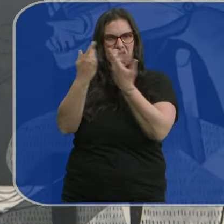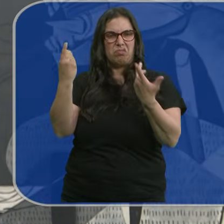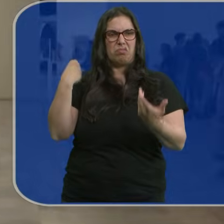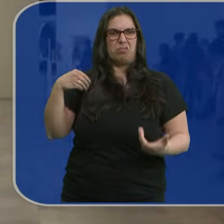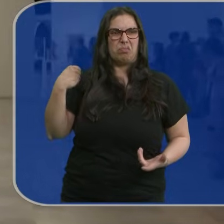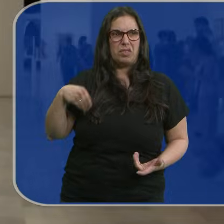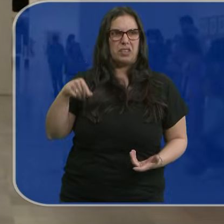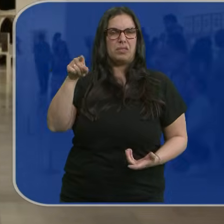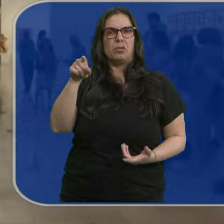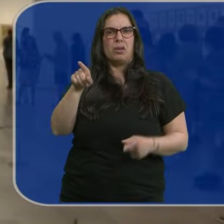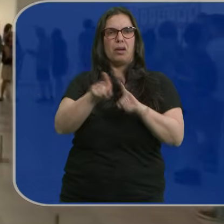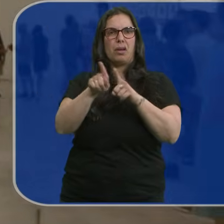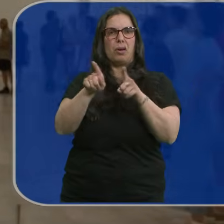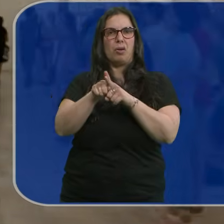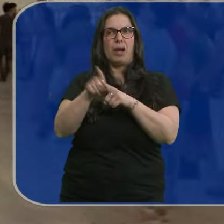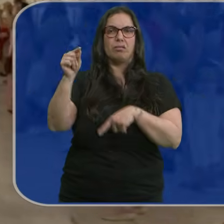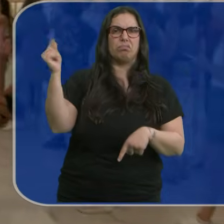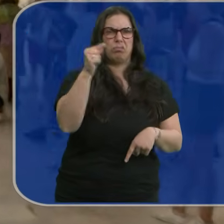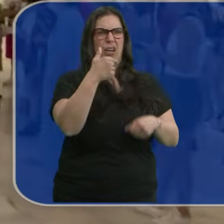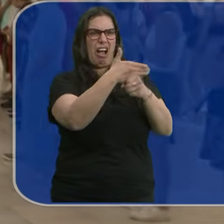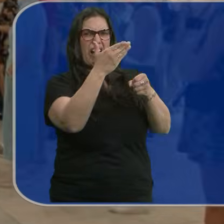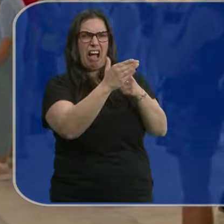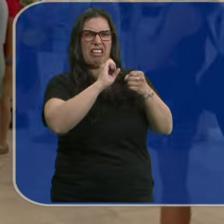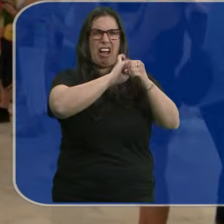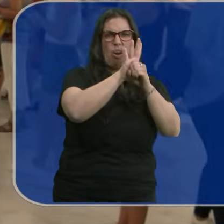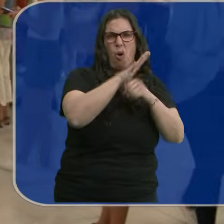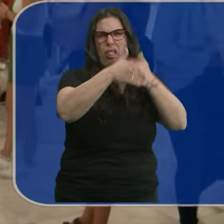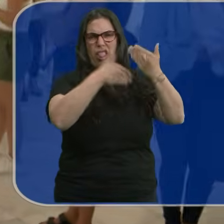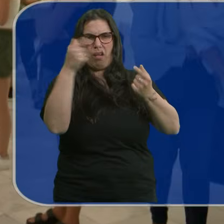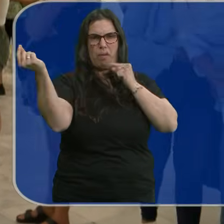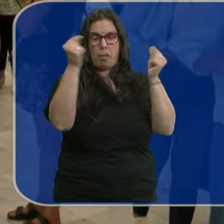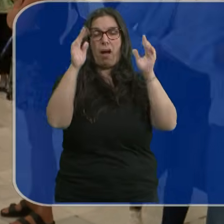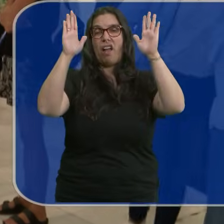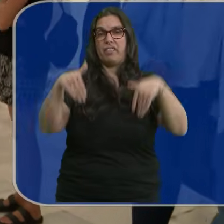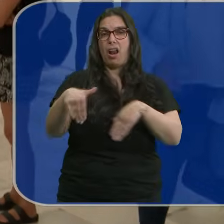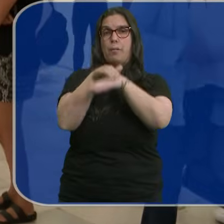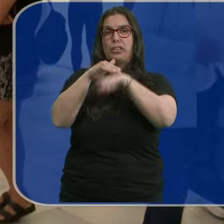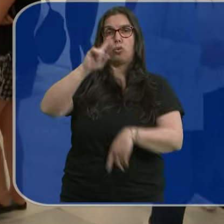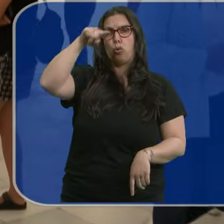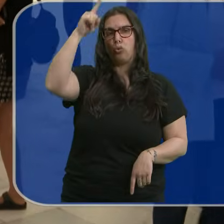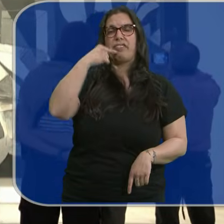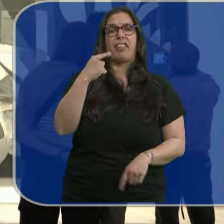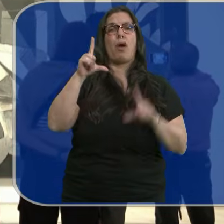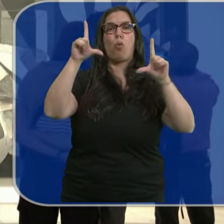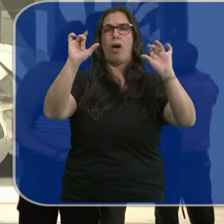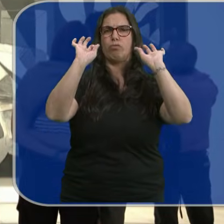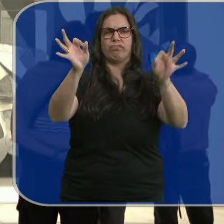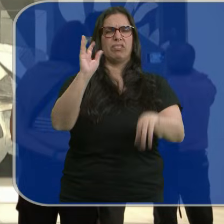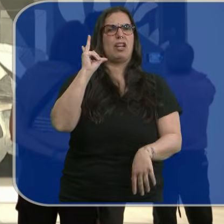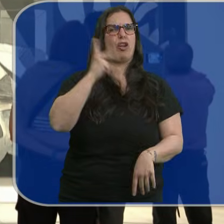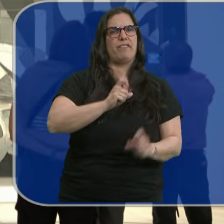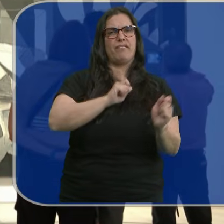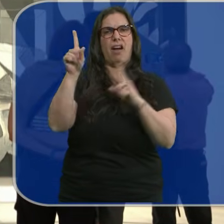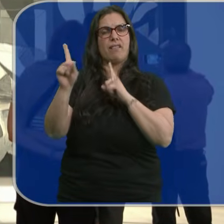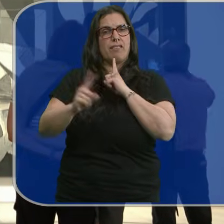pandemia del COVID tomando cañas en los bares. Al final, el que ha zanjado la polémica ha sido el ministro de Cultura. El cuadro no se va a mover de la capital de